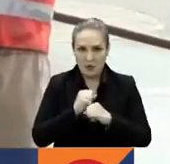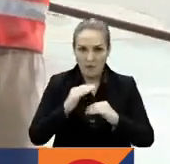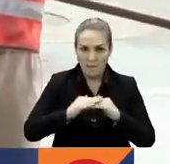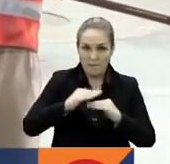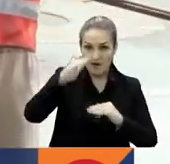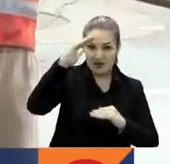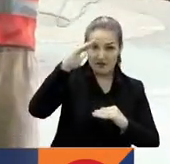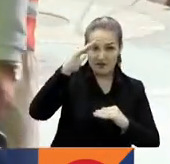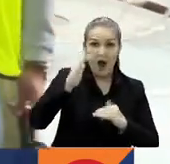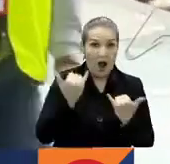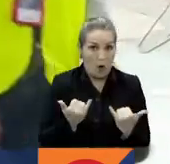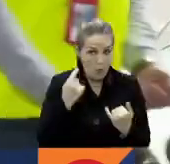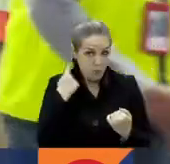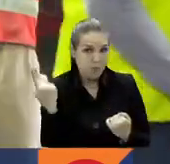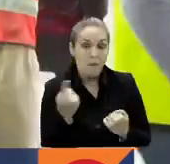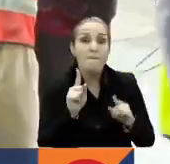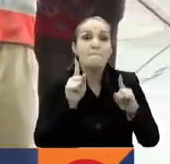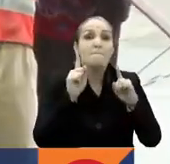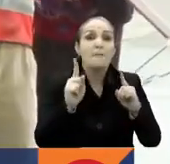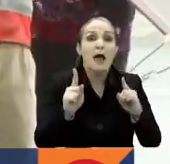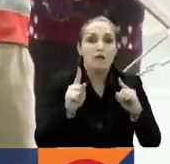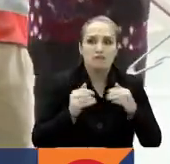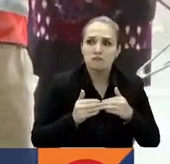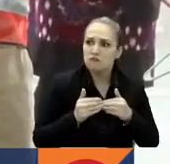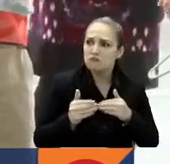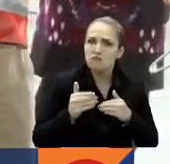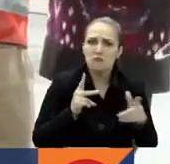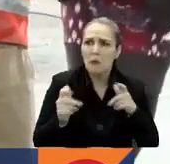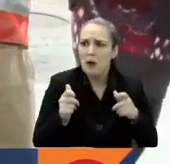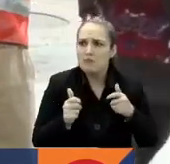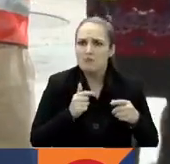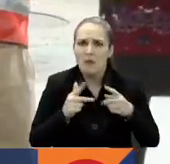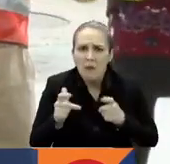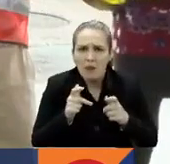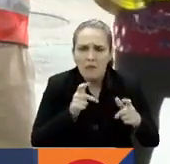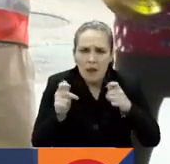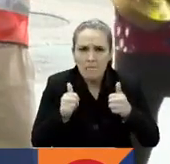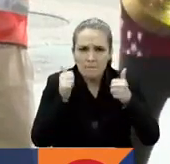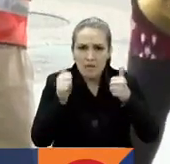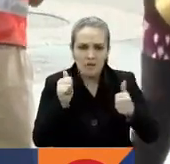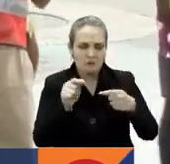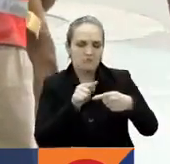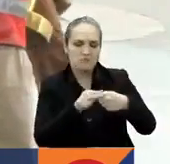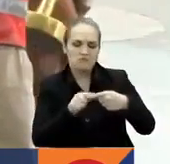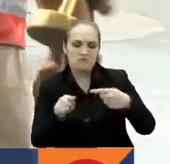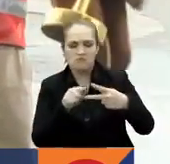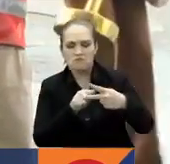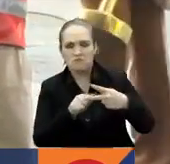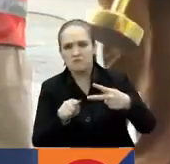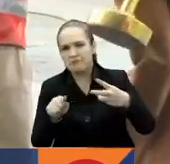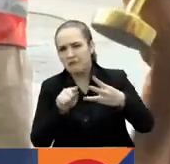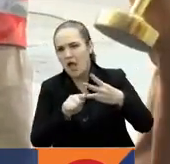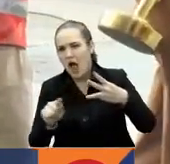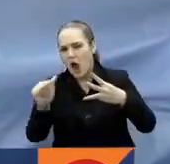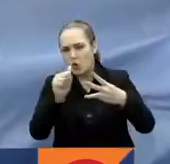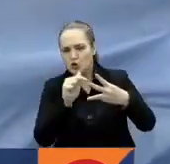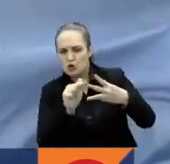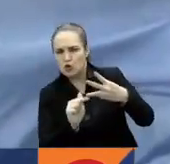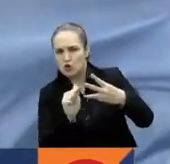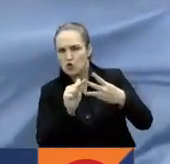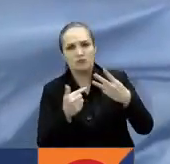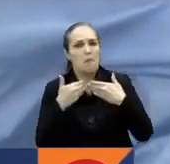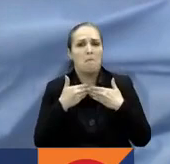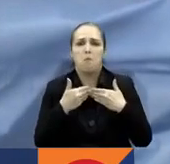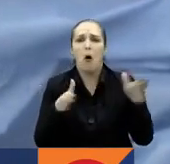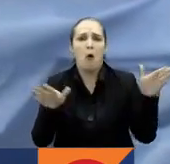este ritmo, deberíamos sobre la segunda o tercera semana de agosto estar con apertura absoluta de todas las etapas en